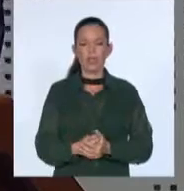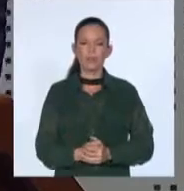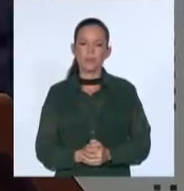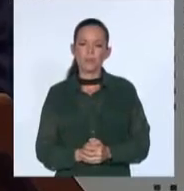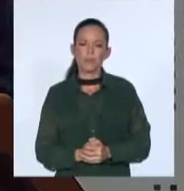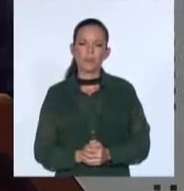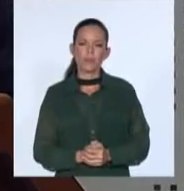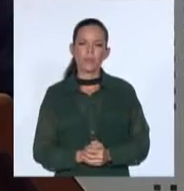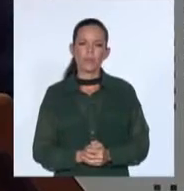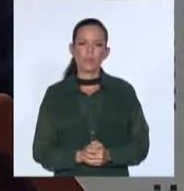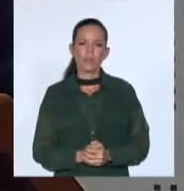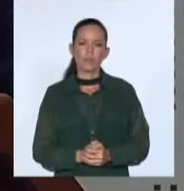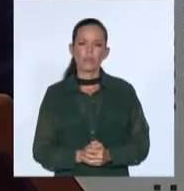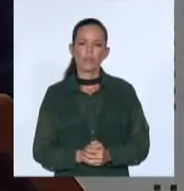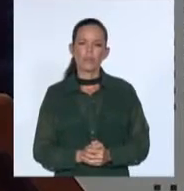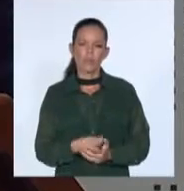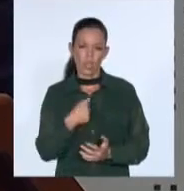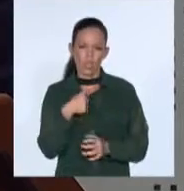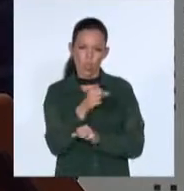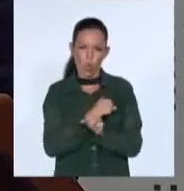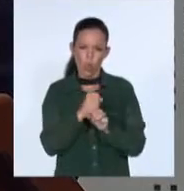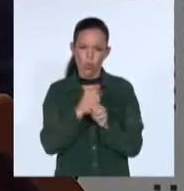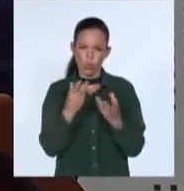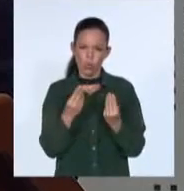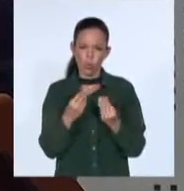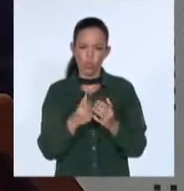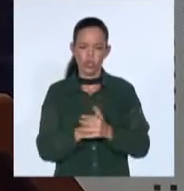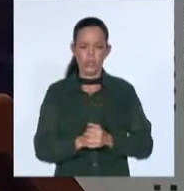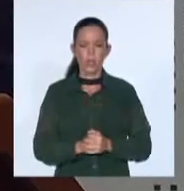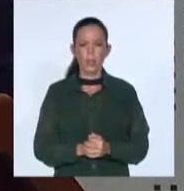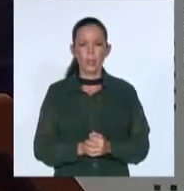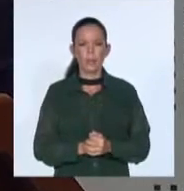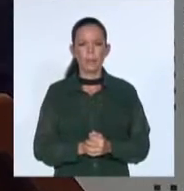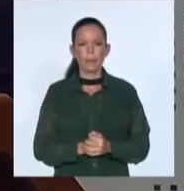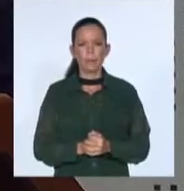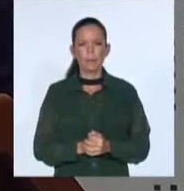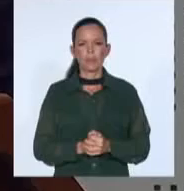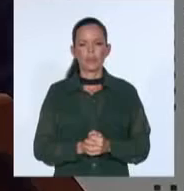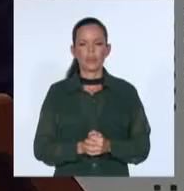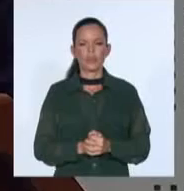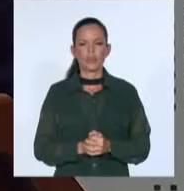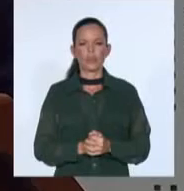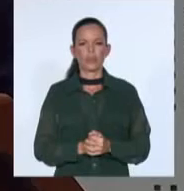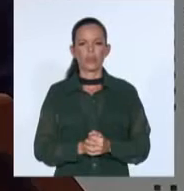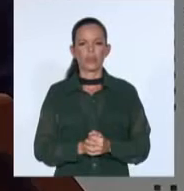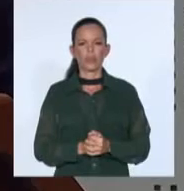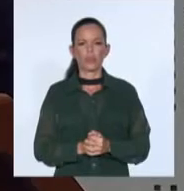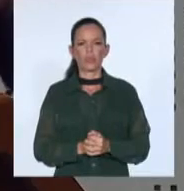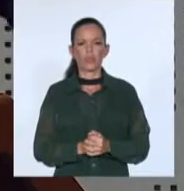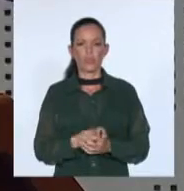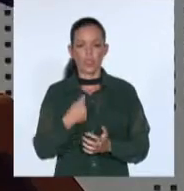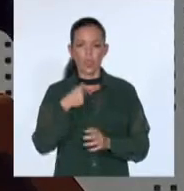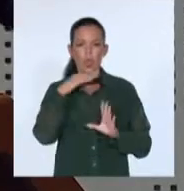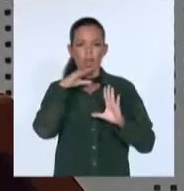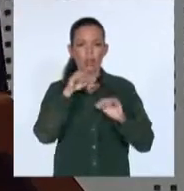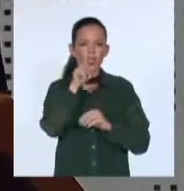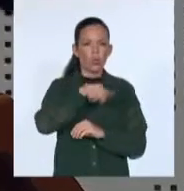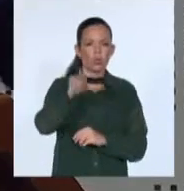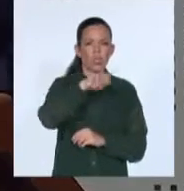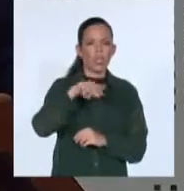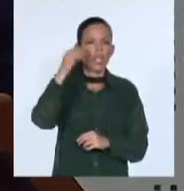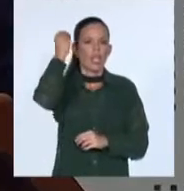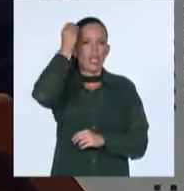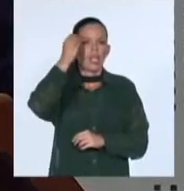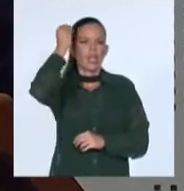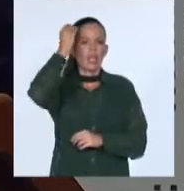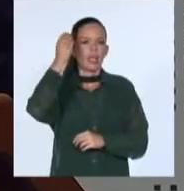que yo siempre hice propio. La verdad es que todo lo que yo estoy diciendo, muchos de ustedes pueden sentir que es una utopía. Y la utopía parece siempre